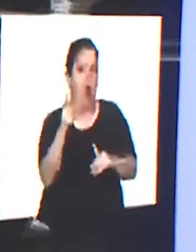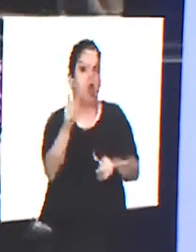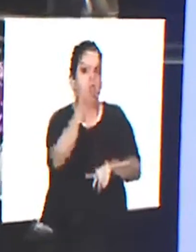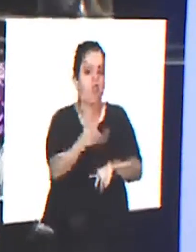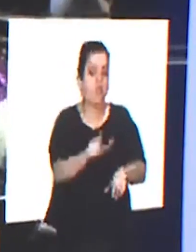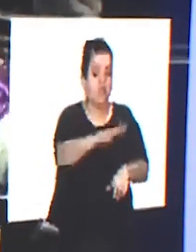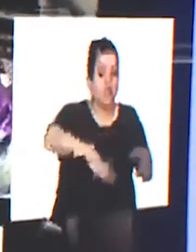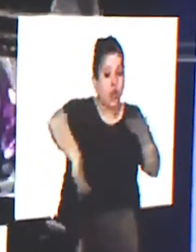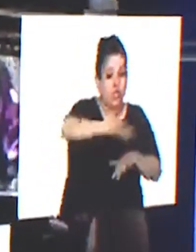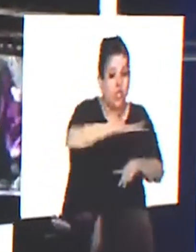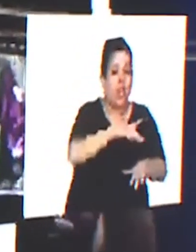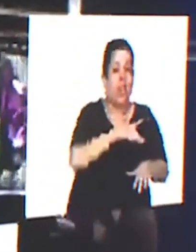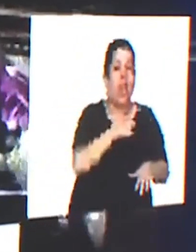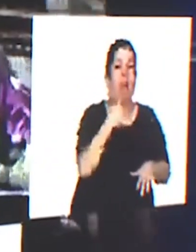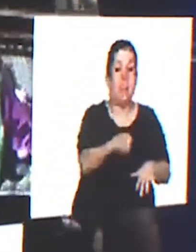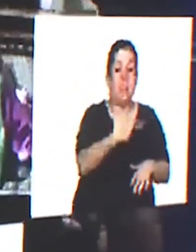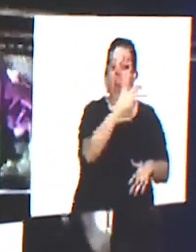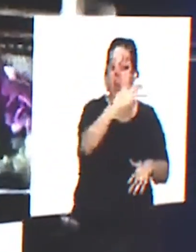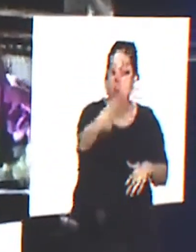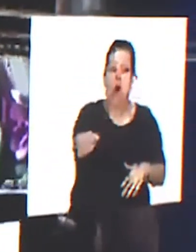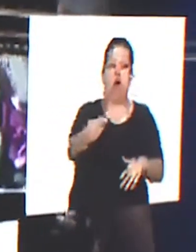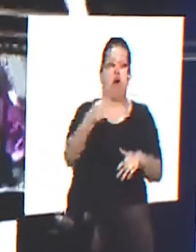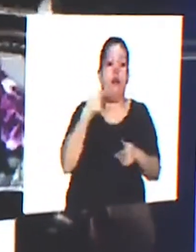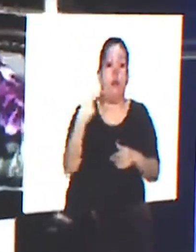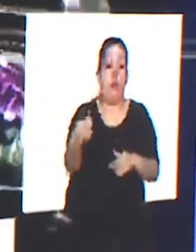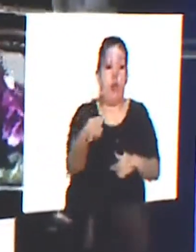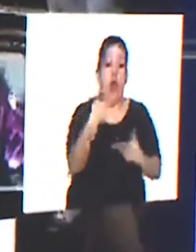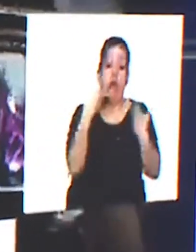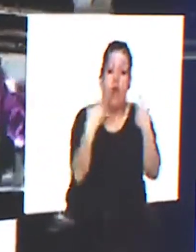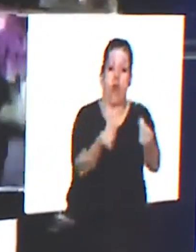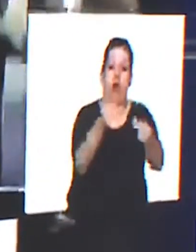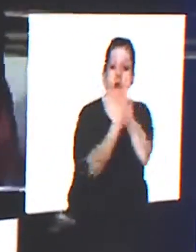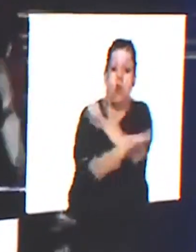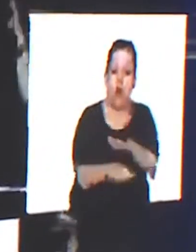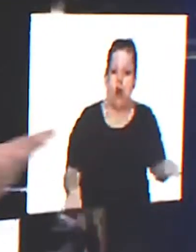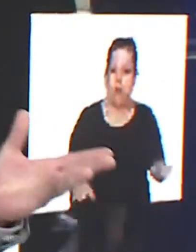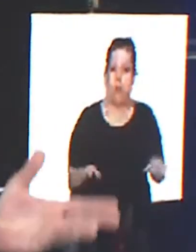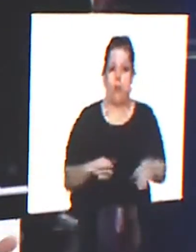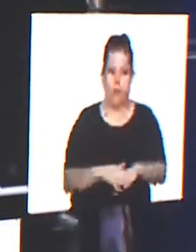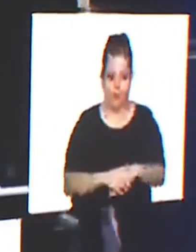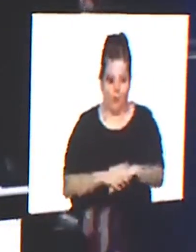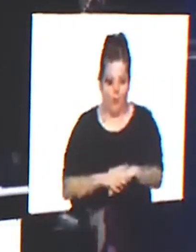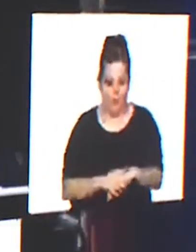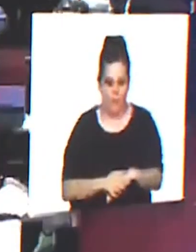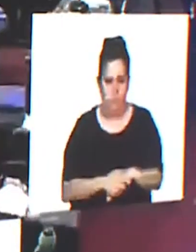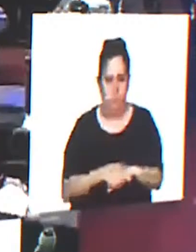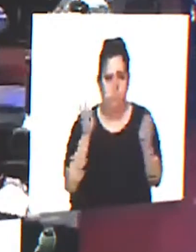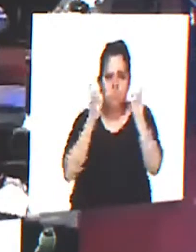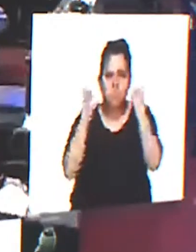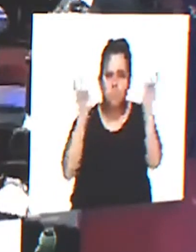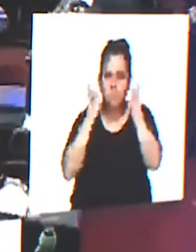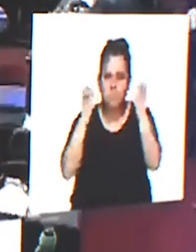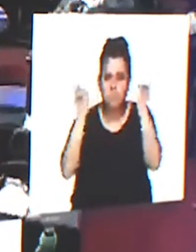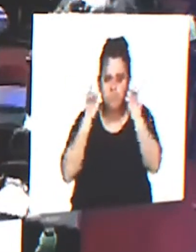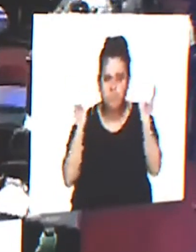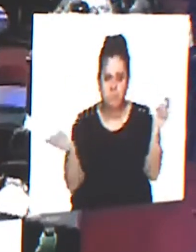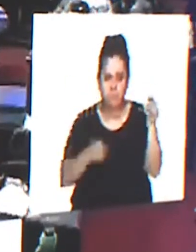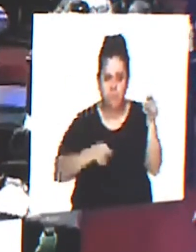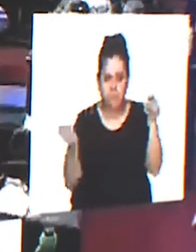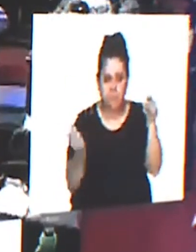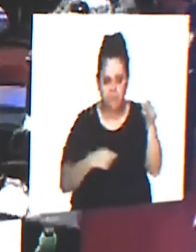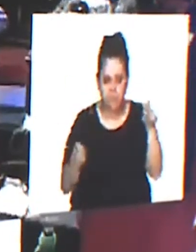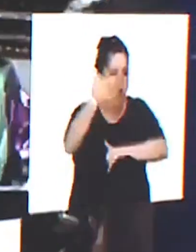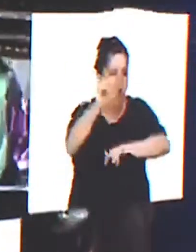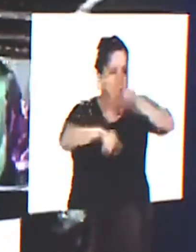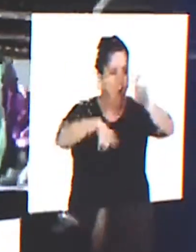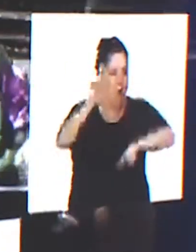gobierno y están aplicando el ajuste que antes criticaban. Pero claro... Cuando al ajuste lo hace la derecha, es criminal,